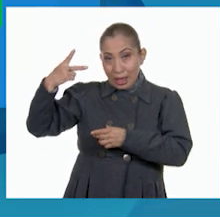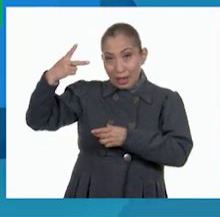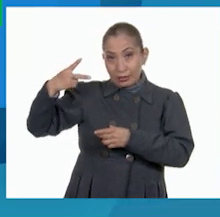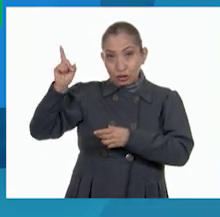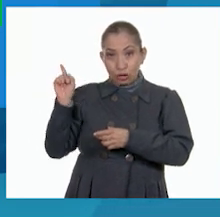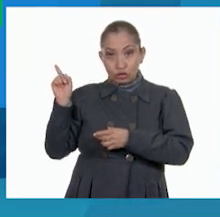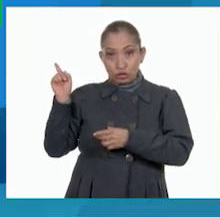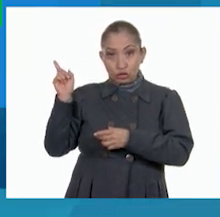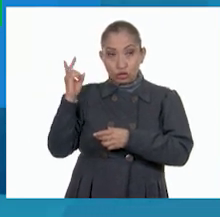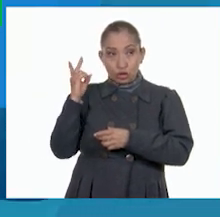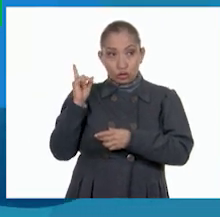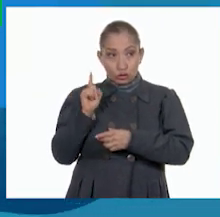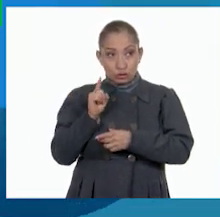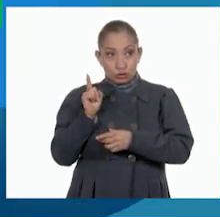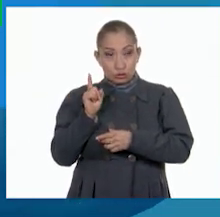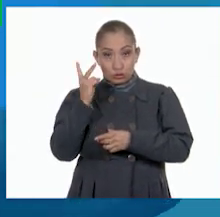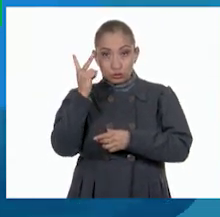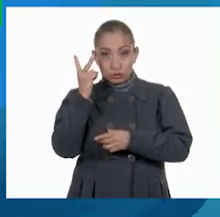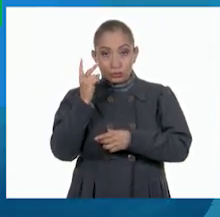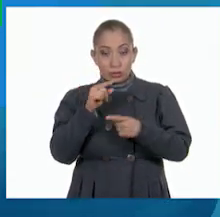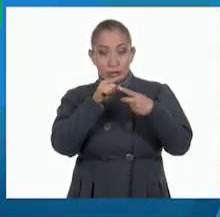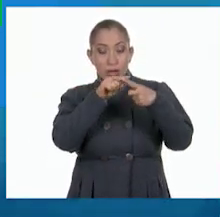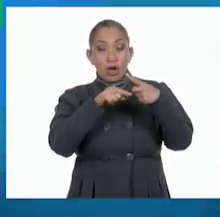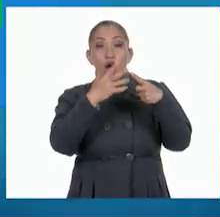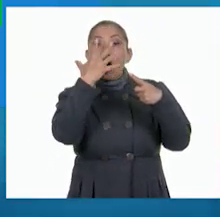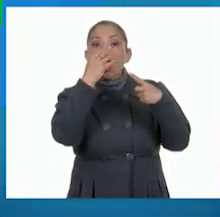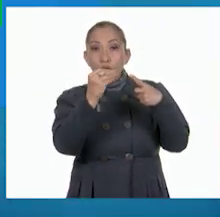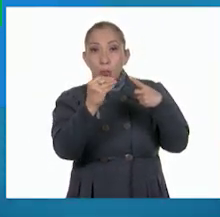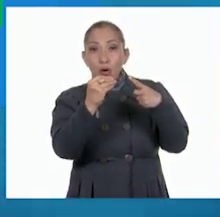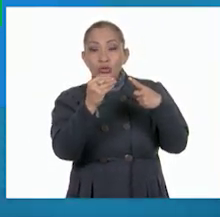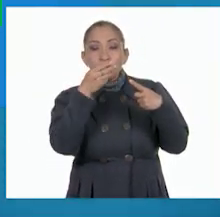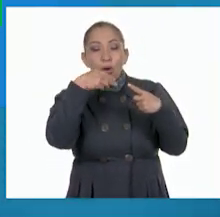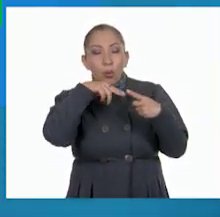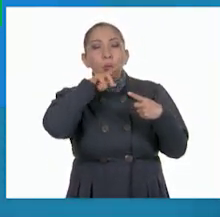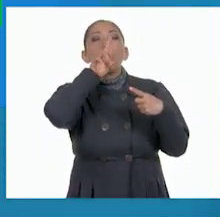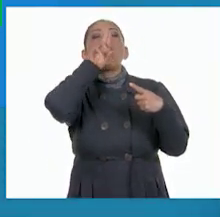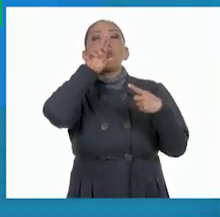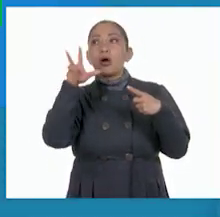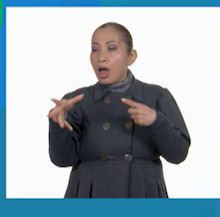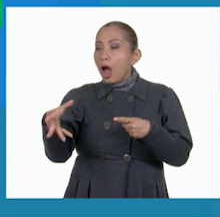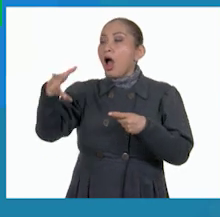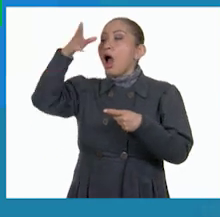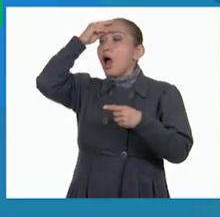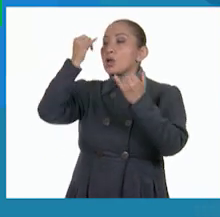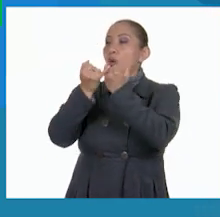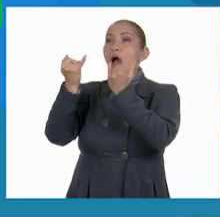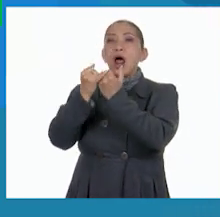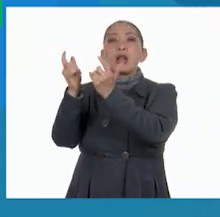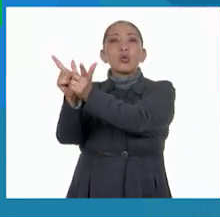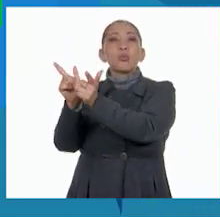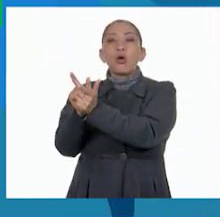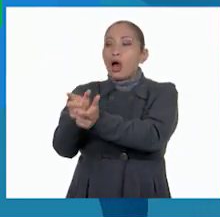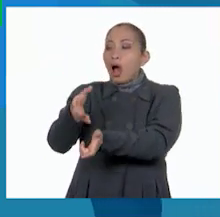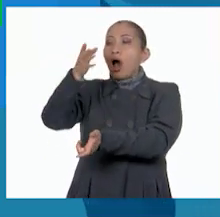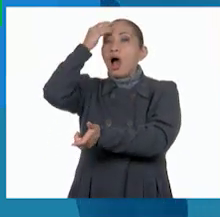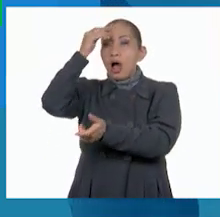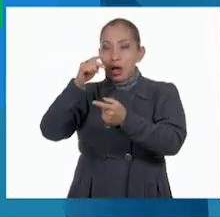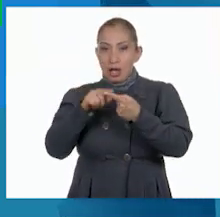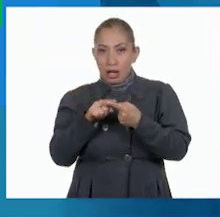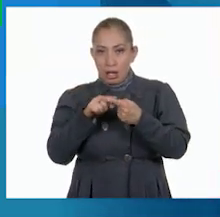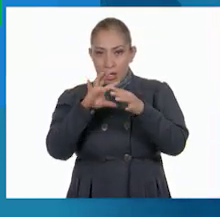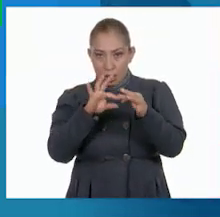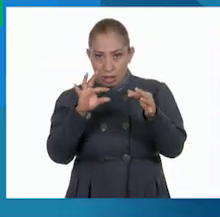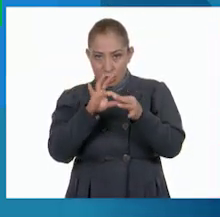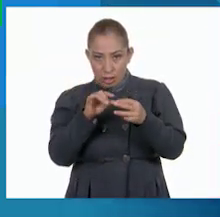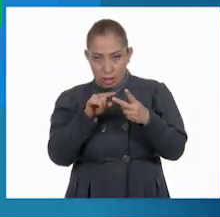opciones? Mira, las opciones son... Los lobos aullan por imitación. Eso sería de mensaje explícito.